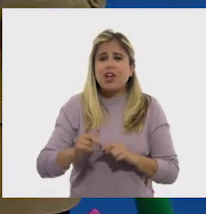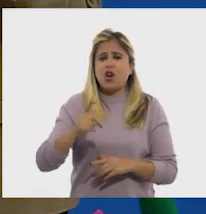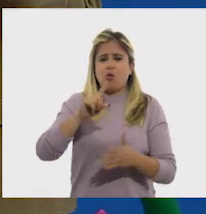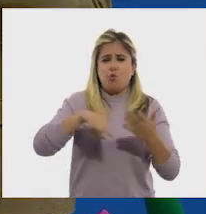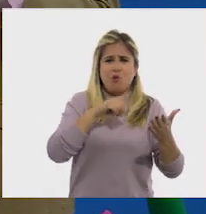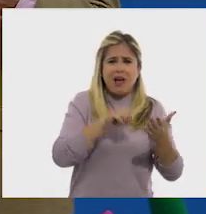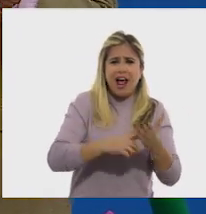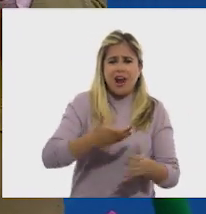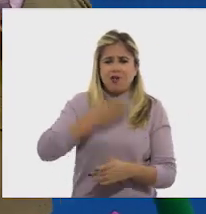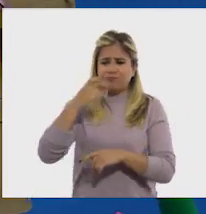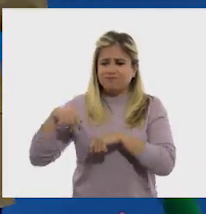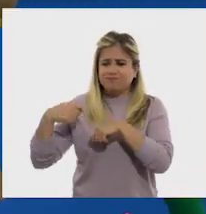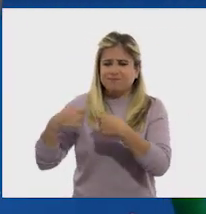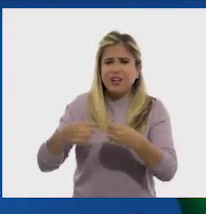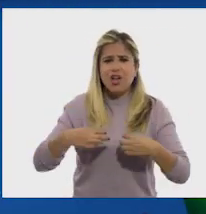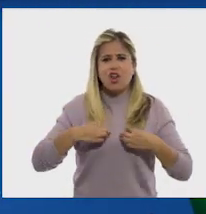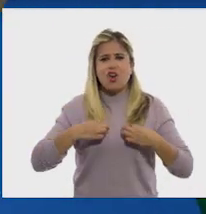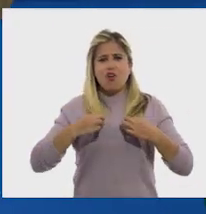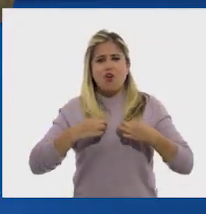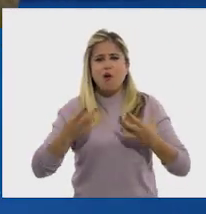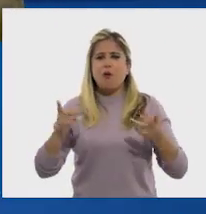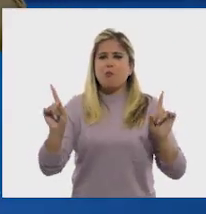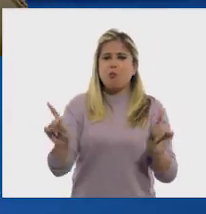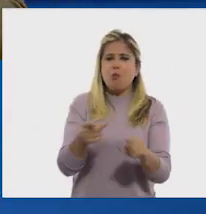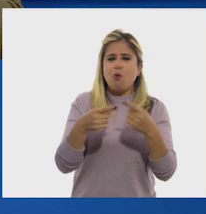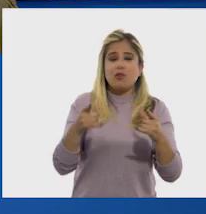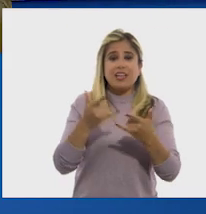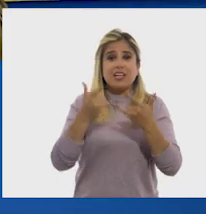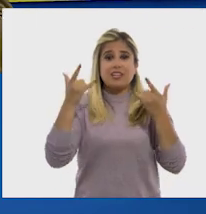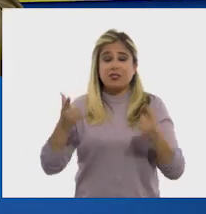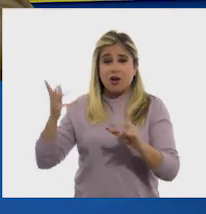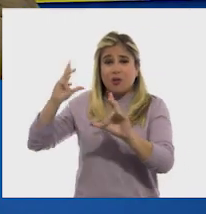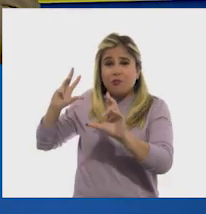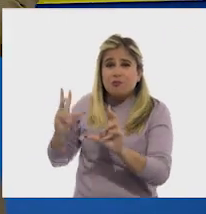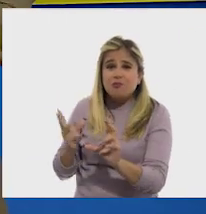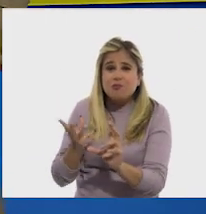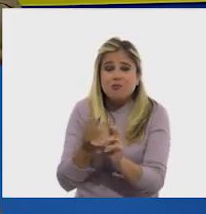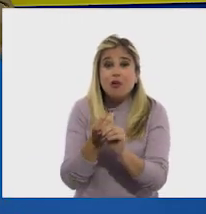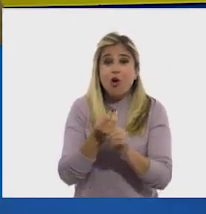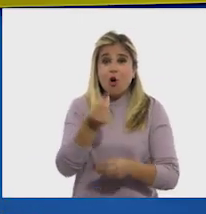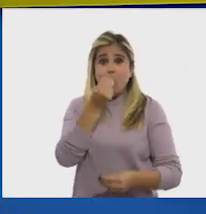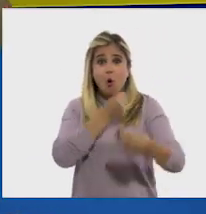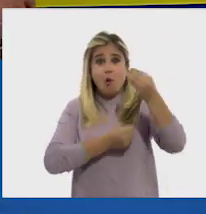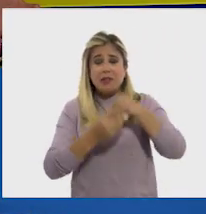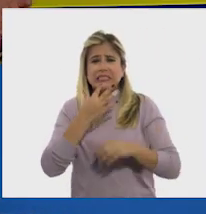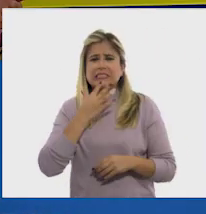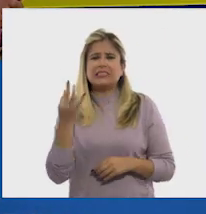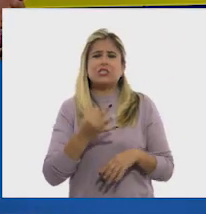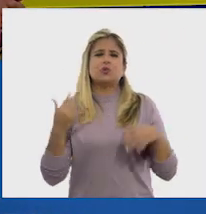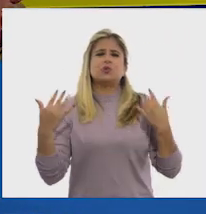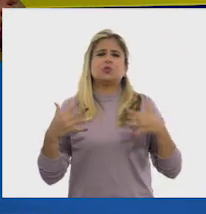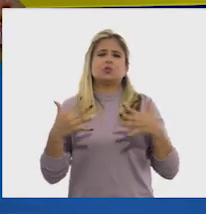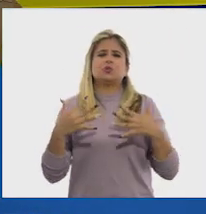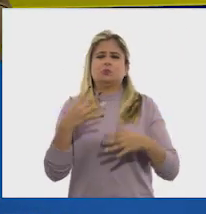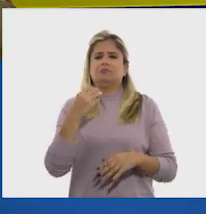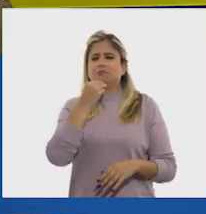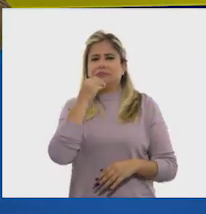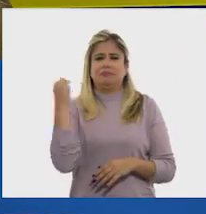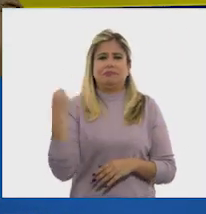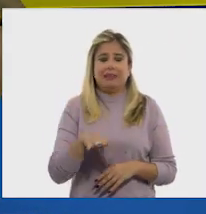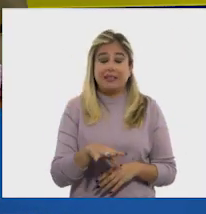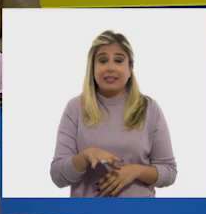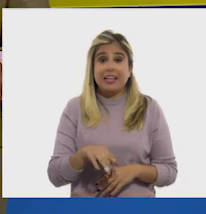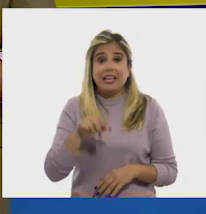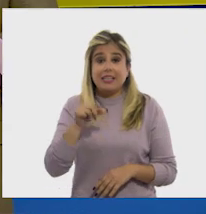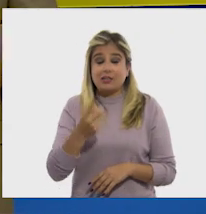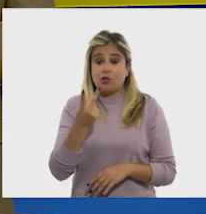tradiciones, vestidos, música, historia y comida que existen en él es fascinante. En estas